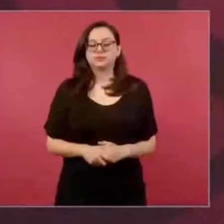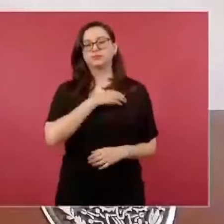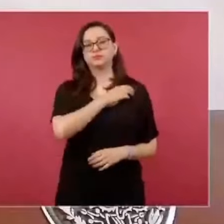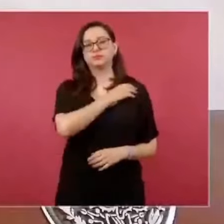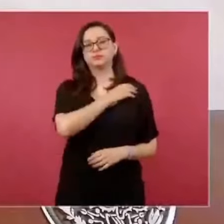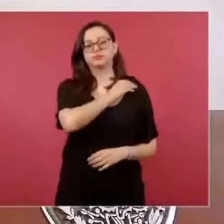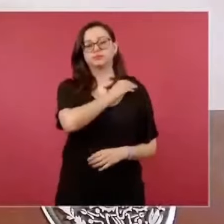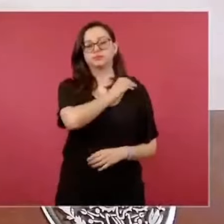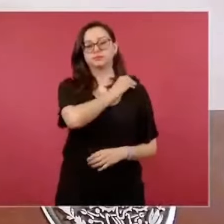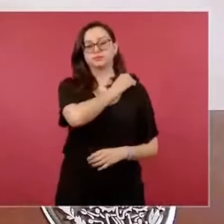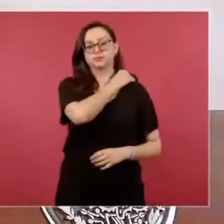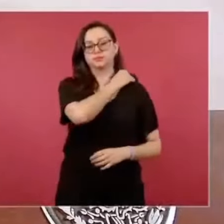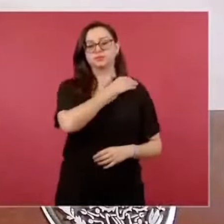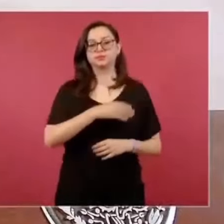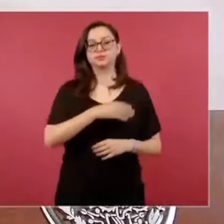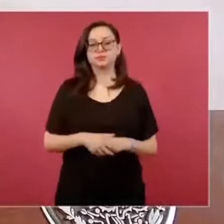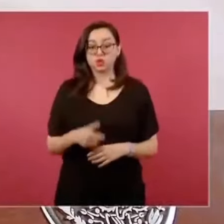deriva autoritaria,